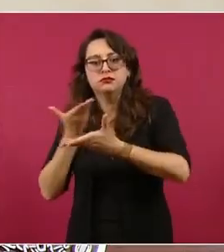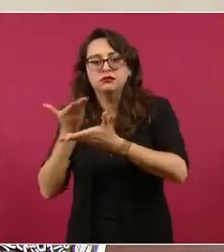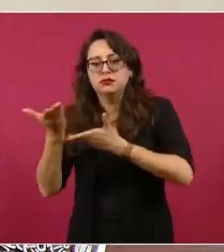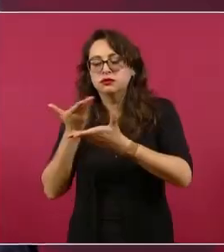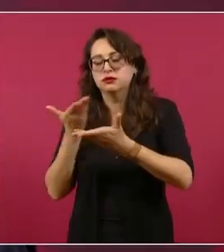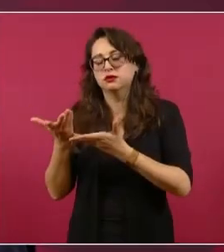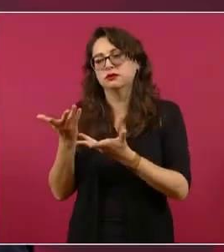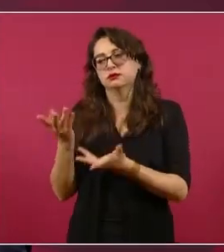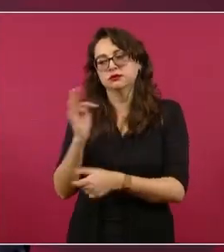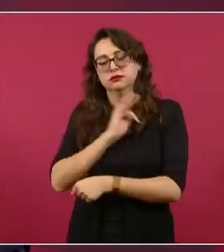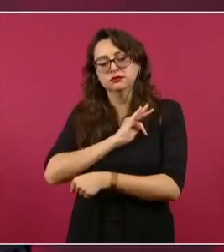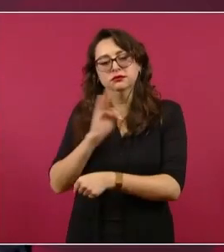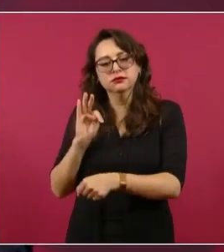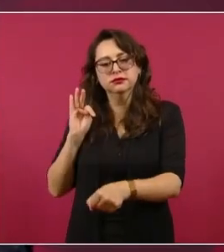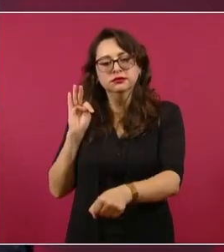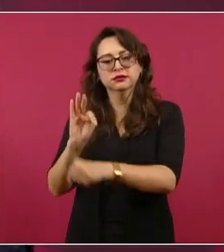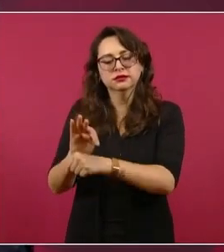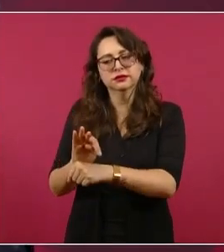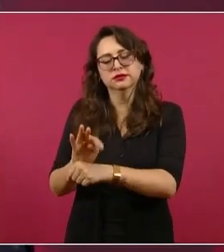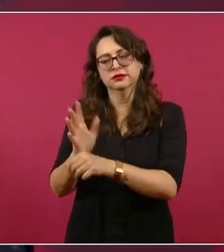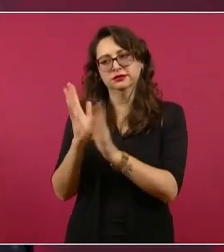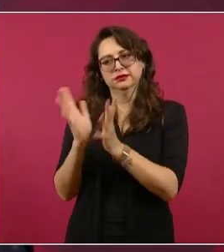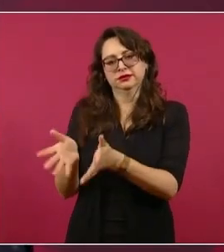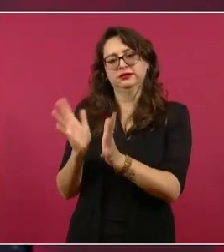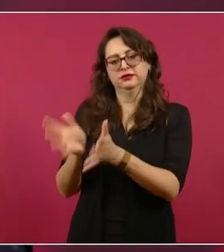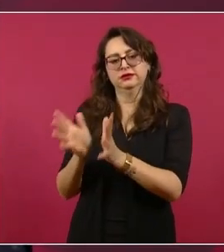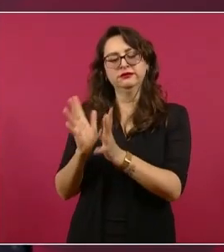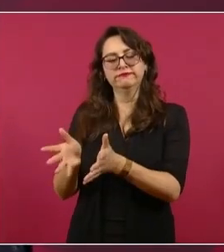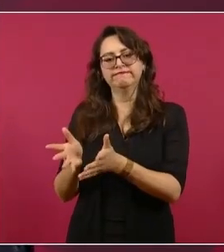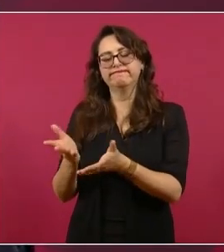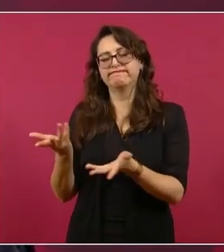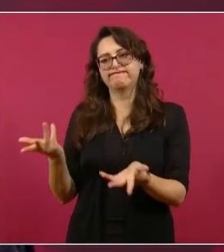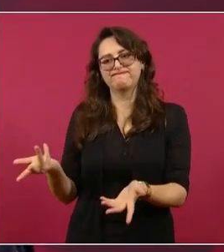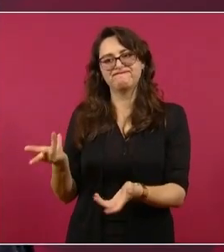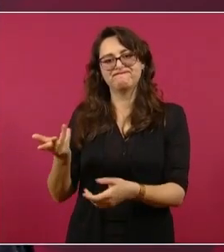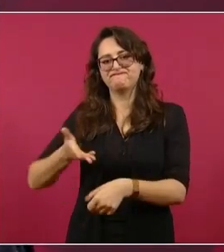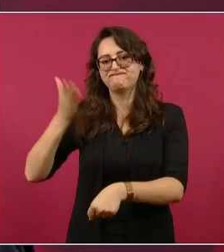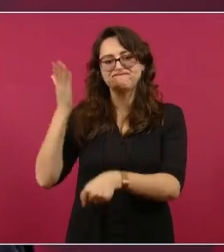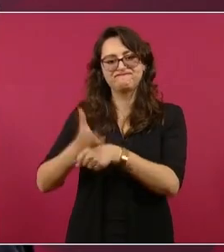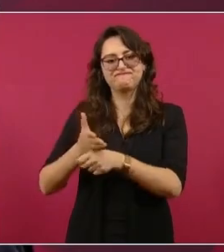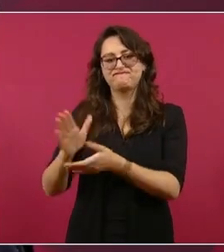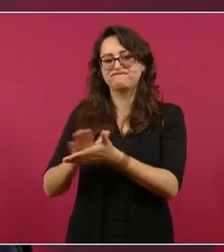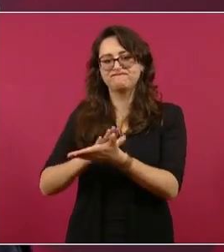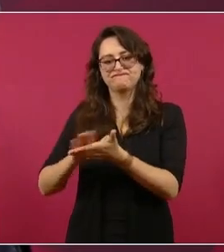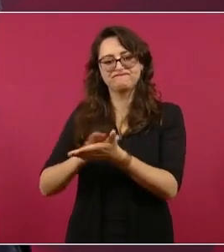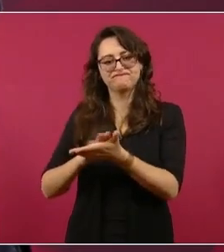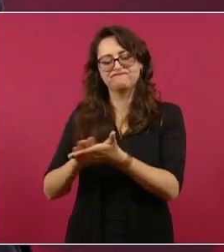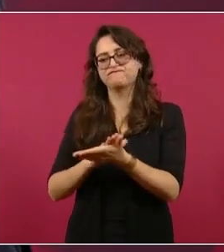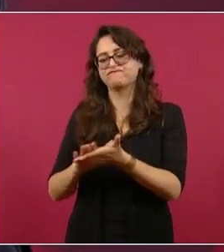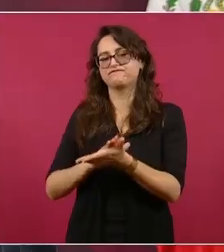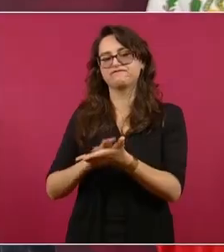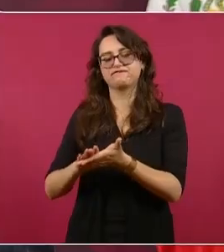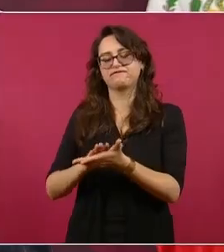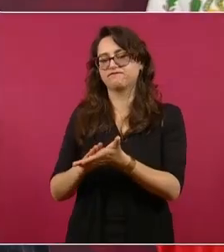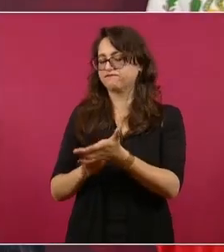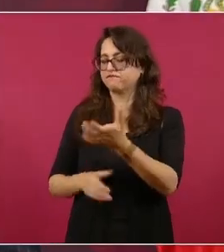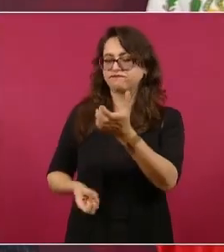ver la posibilidad de que se le indulte y que